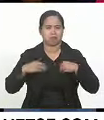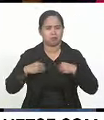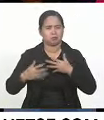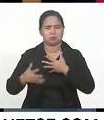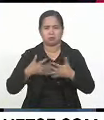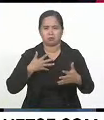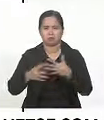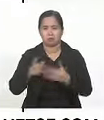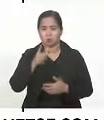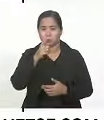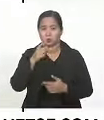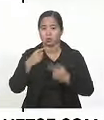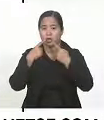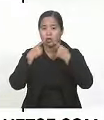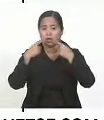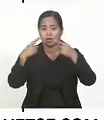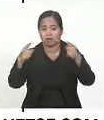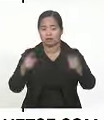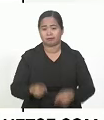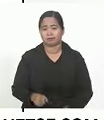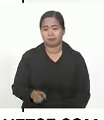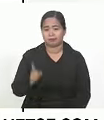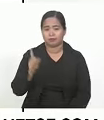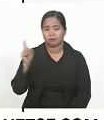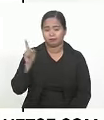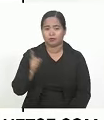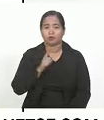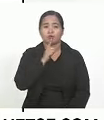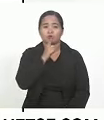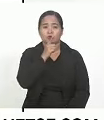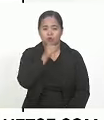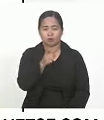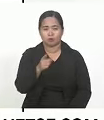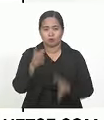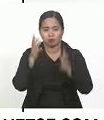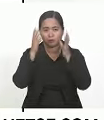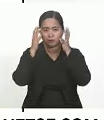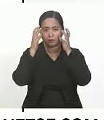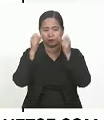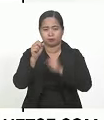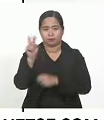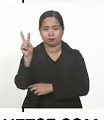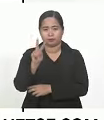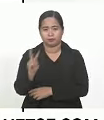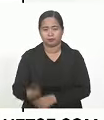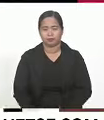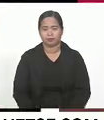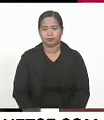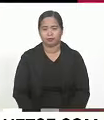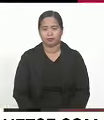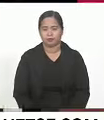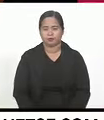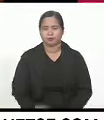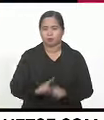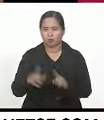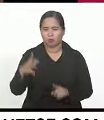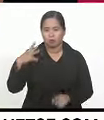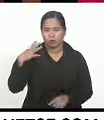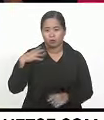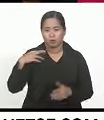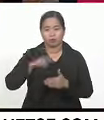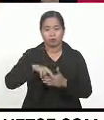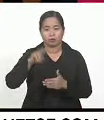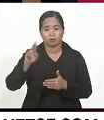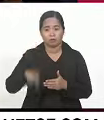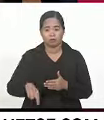ang ideklara ng Electoral Council na tunay na Pangulo ng Venezuela. Anya, aantayin nila ang resulta